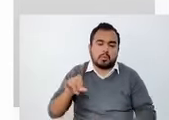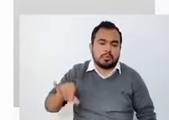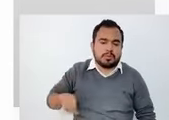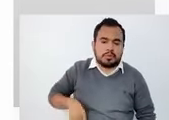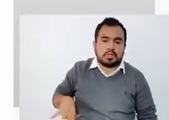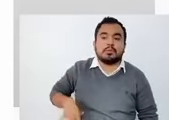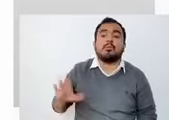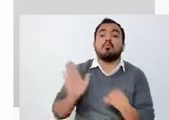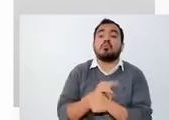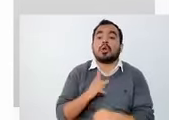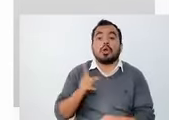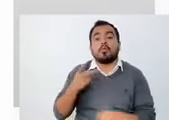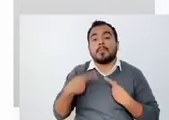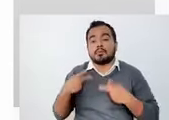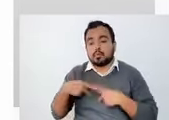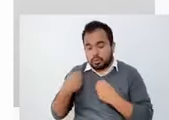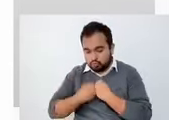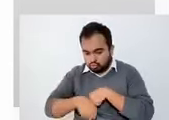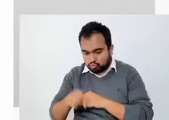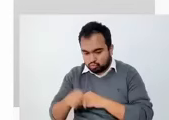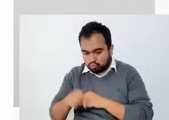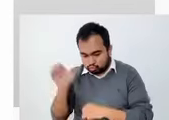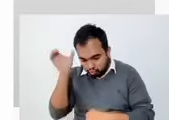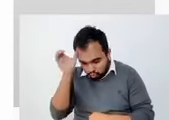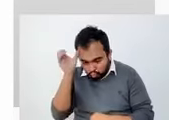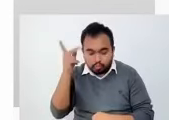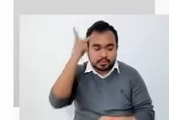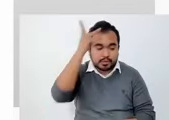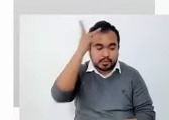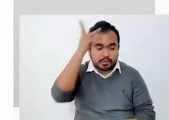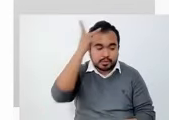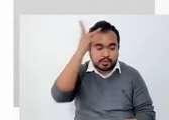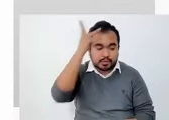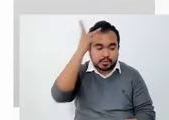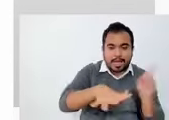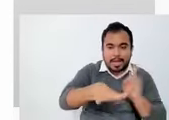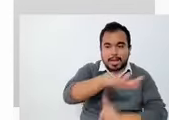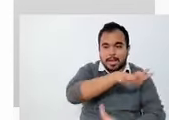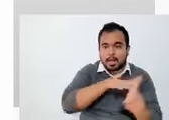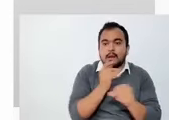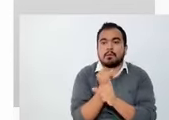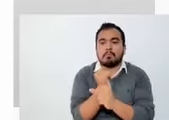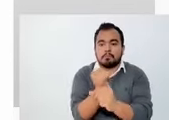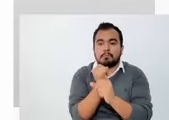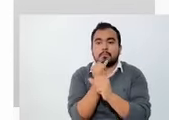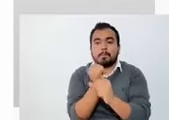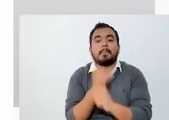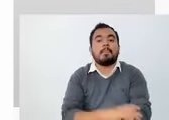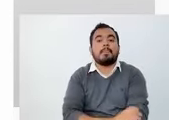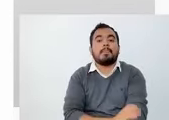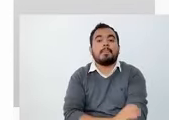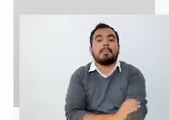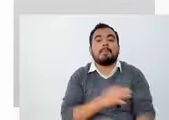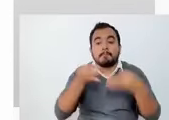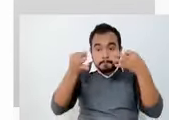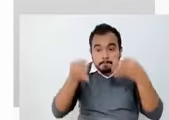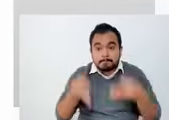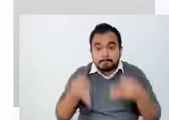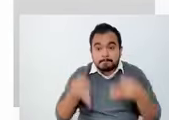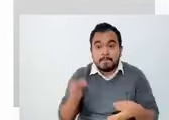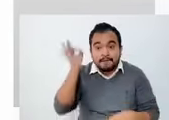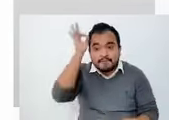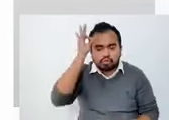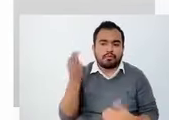igual los sociólogos, lo podrían hacer también los psicólogos sociales. Por lo tanto, no tiene un contenido propiamente filosófico. Donde está el contenido filosófico en la